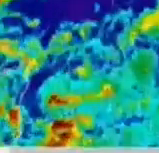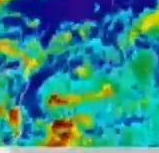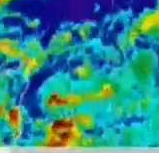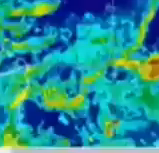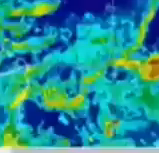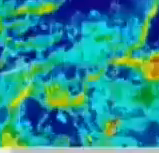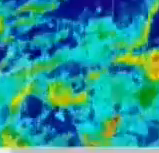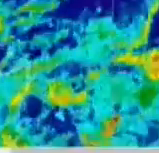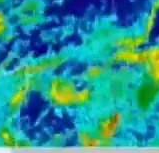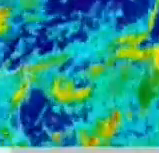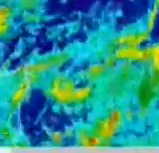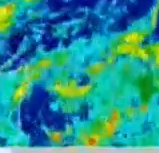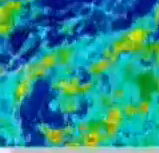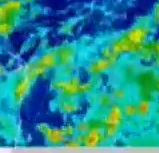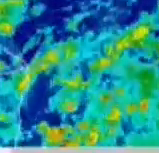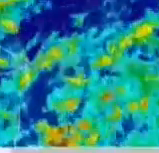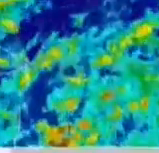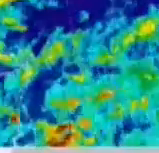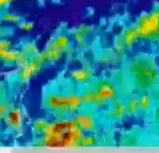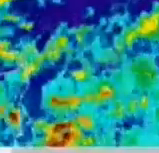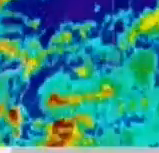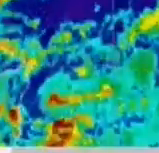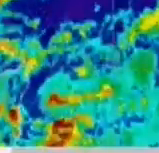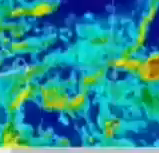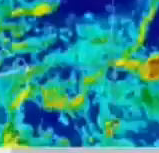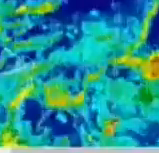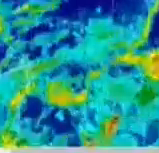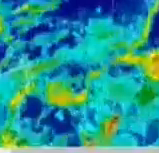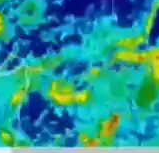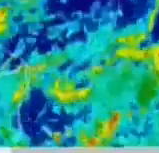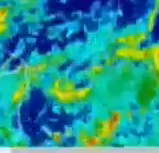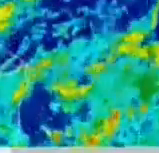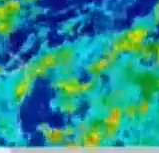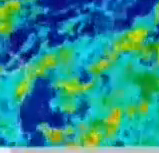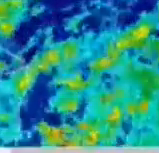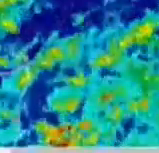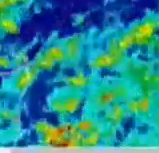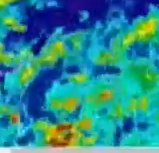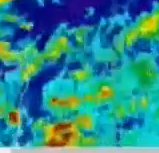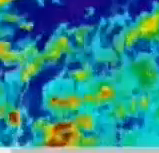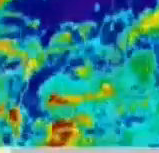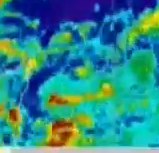346.159 usuarios afectados. En los acueductos, usuarios afectados